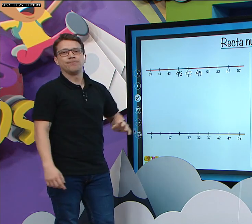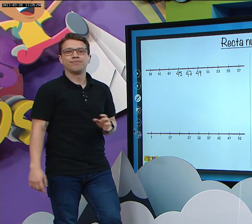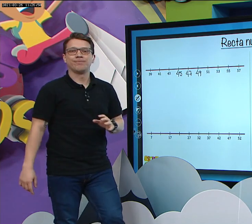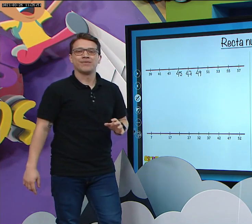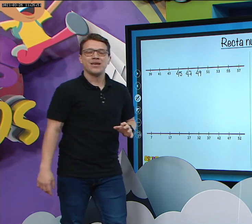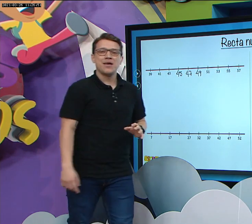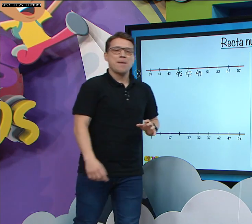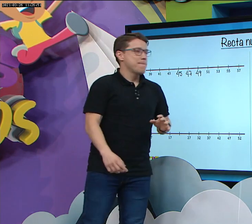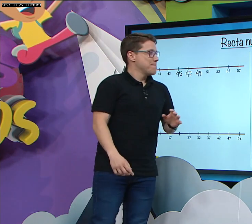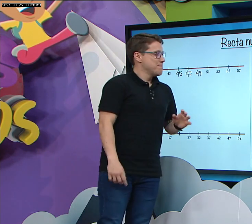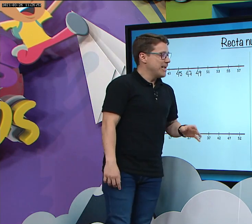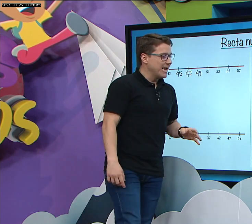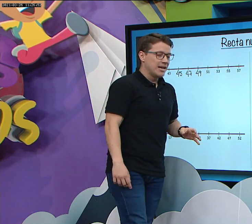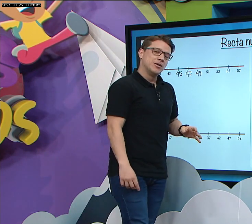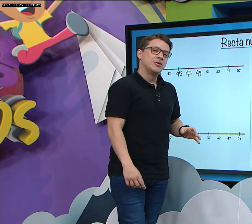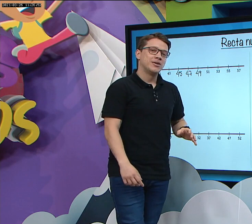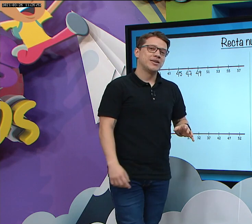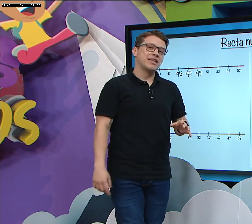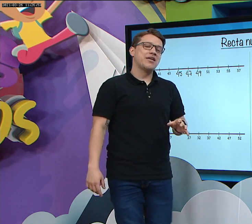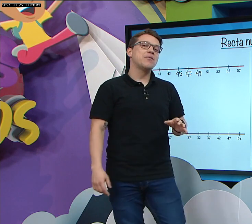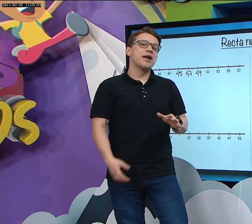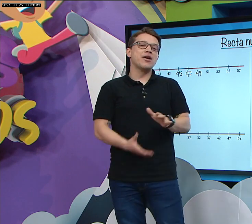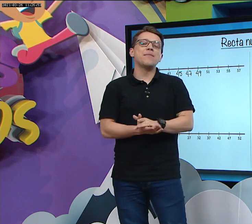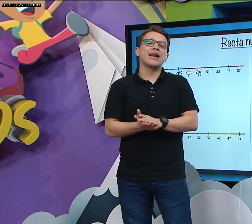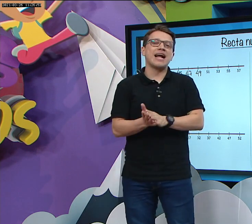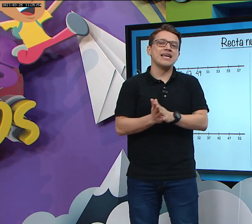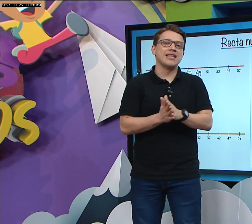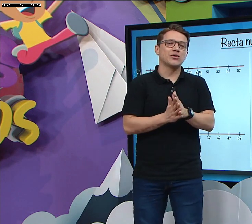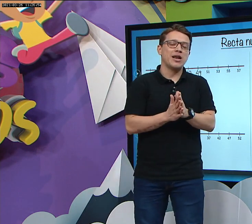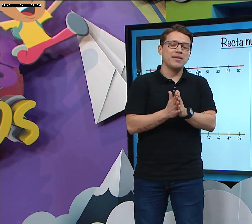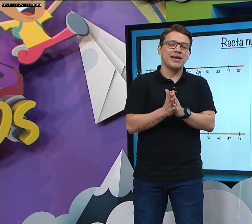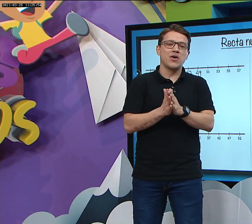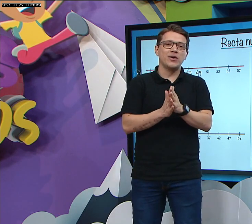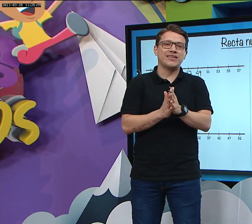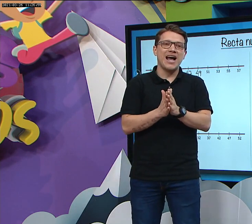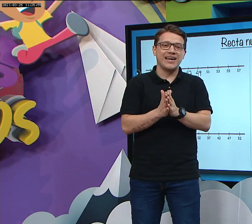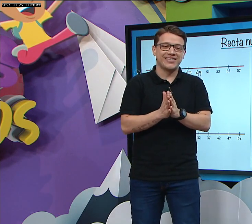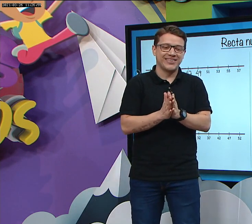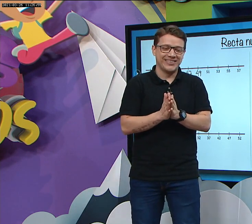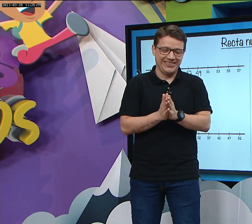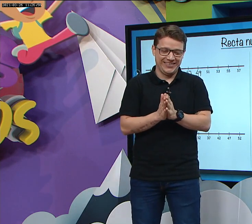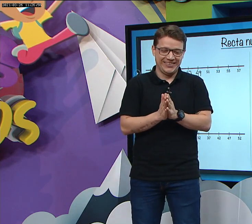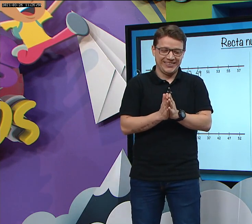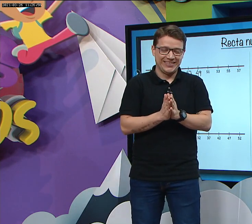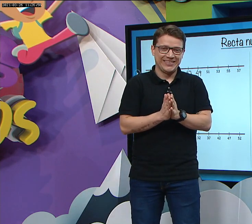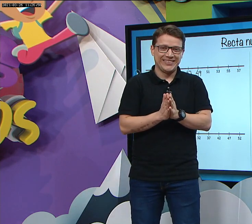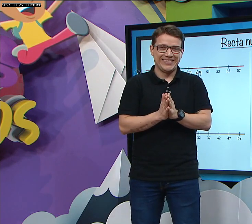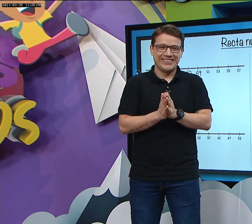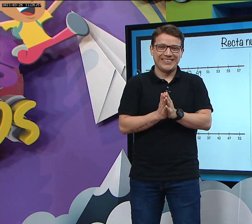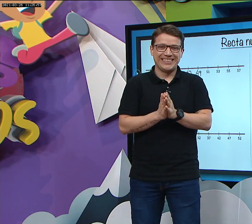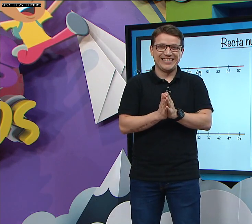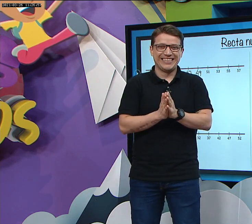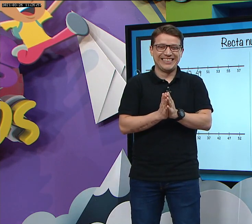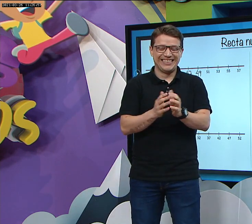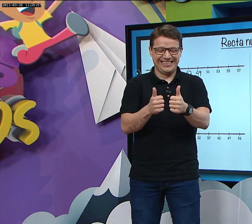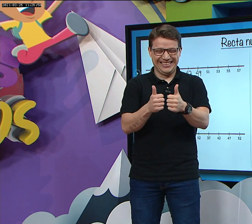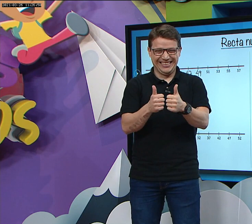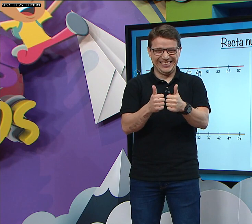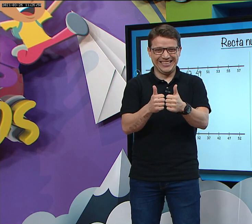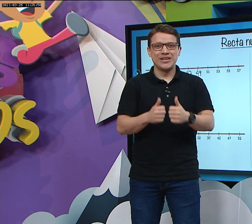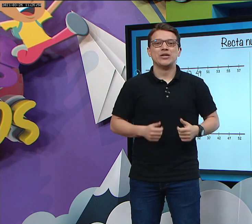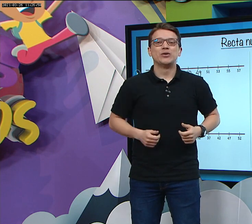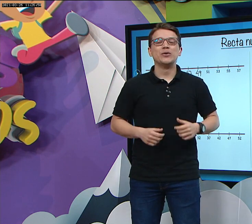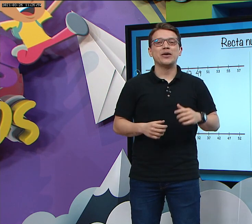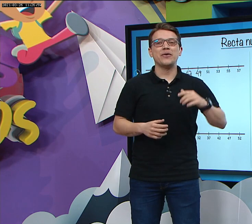llamada. Miguel, desde el barrio Las Margaritas. Hola Miguel, ¿cómo estás? Bien, profe, gracias a Dios.